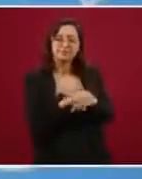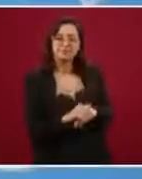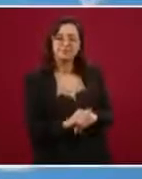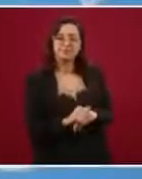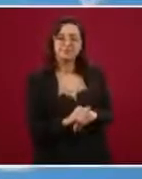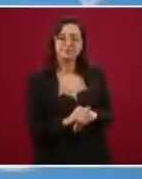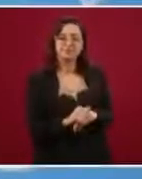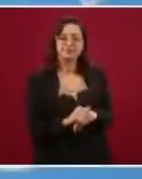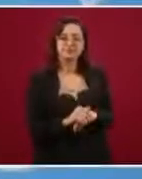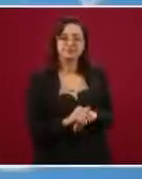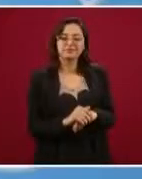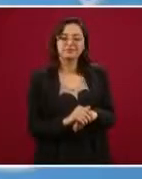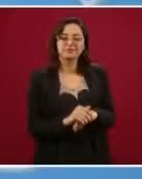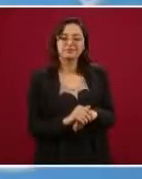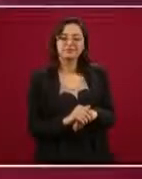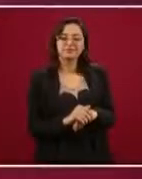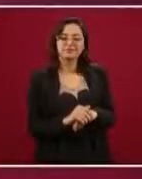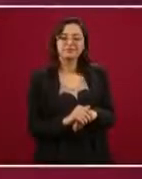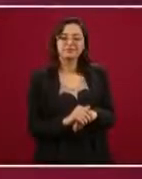así abríamos,